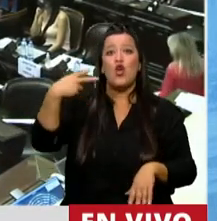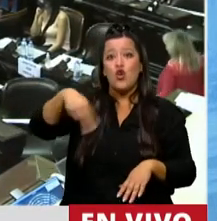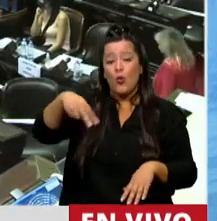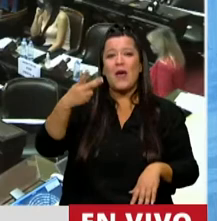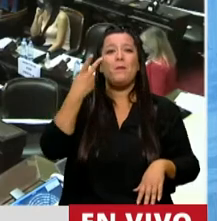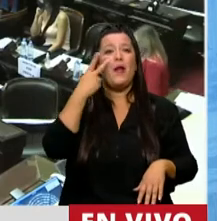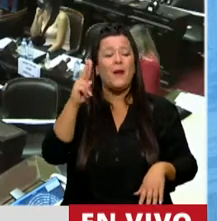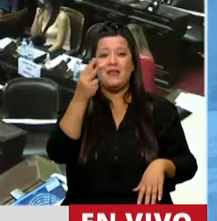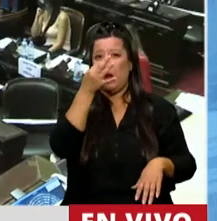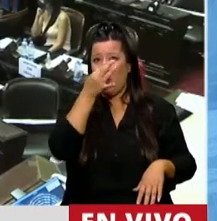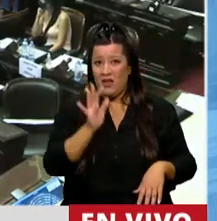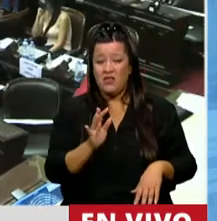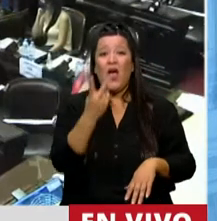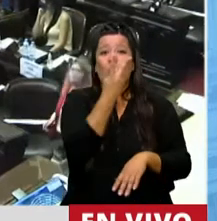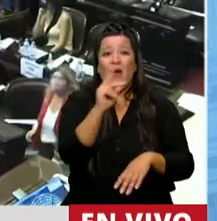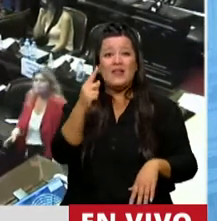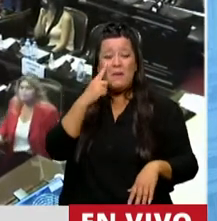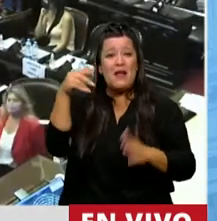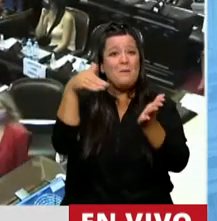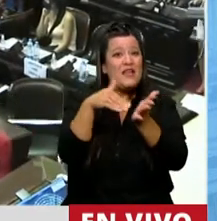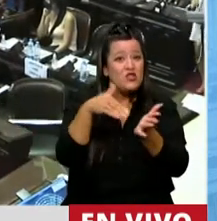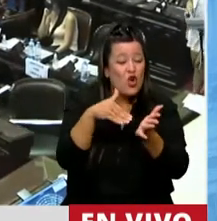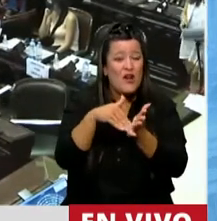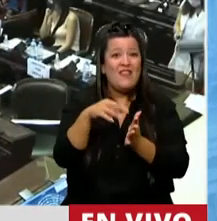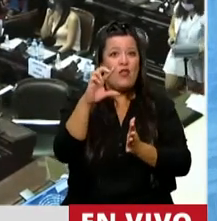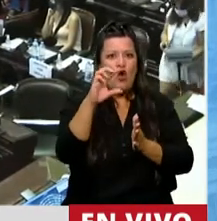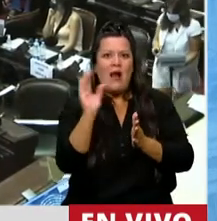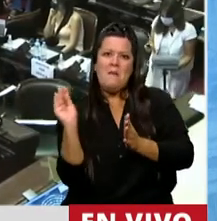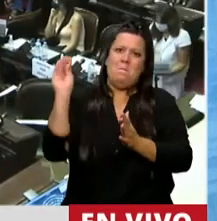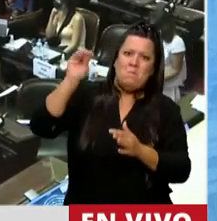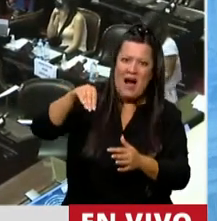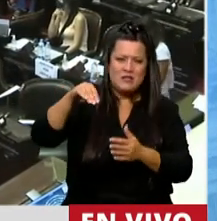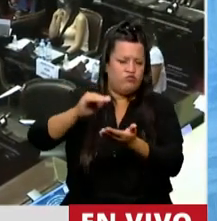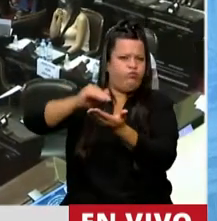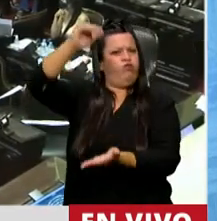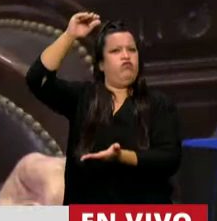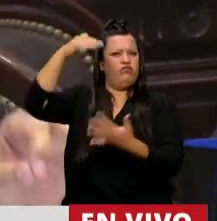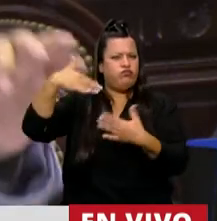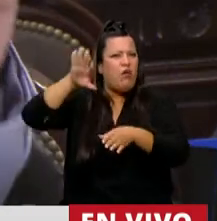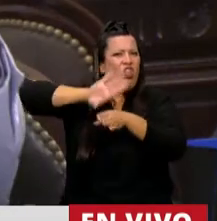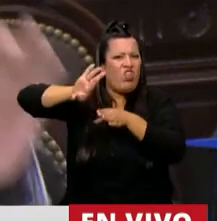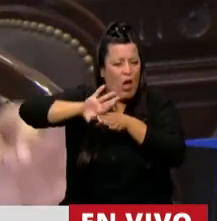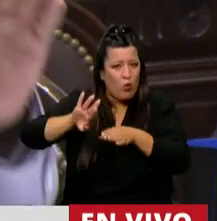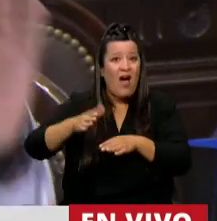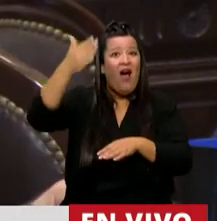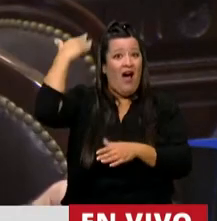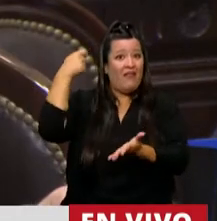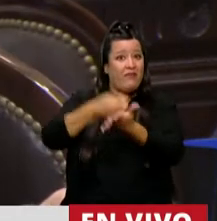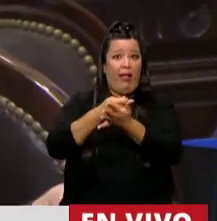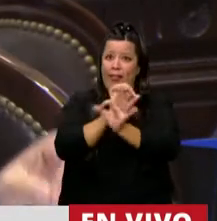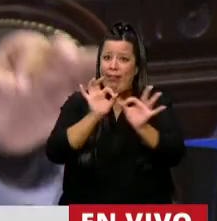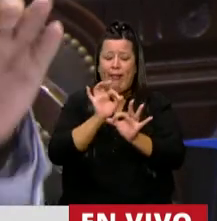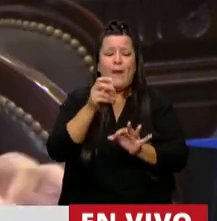de 2020, 20 mil millones de dólares más? Veníamos del default de